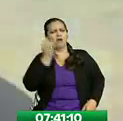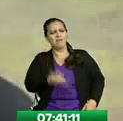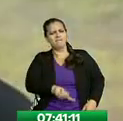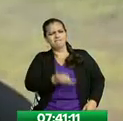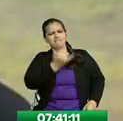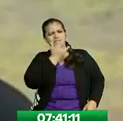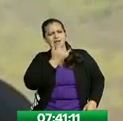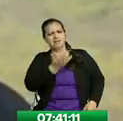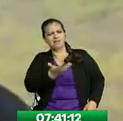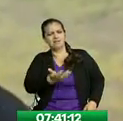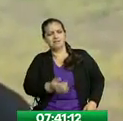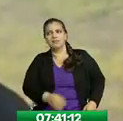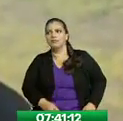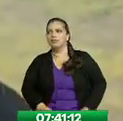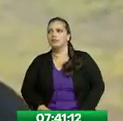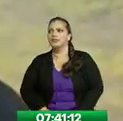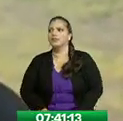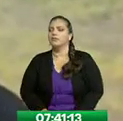se fue